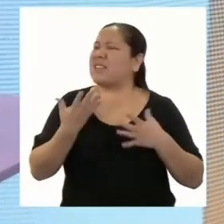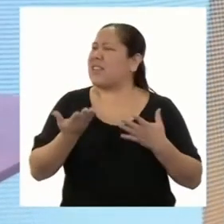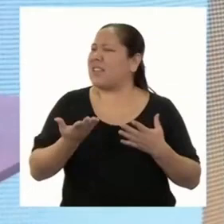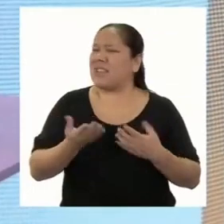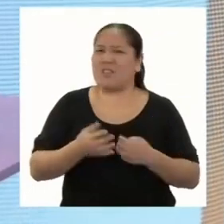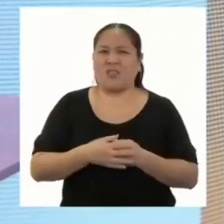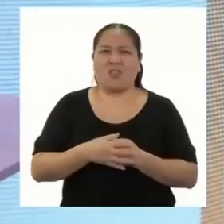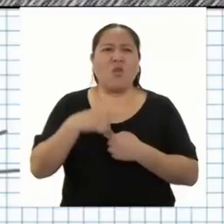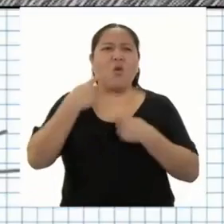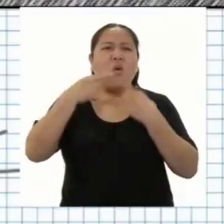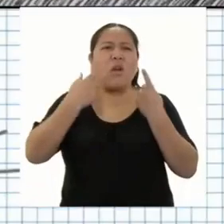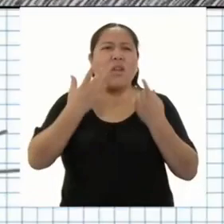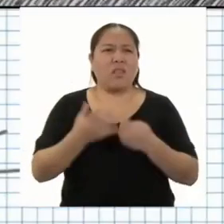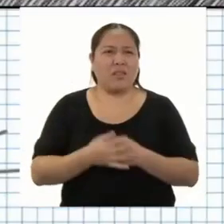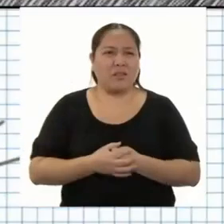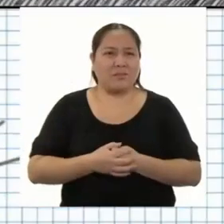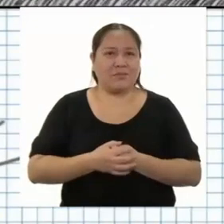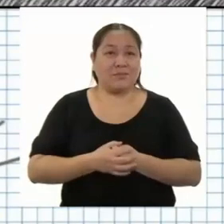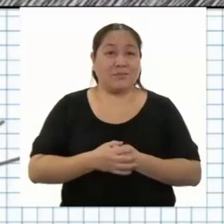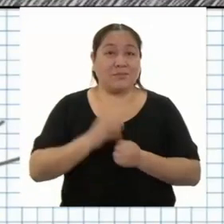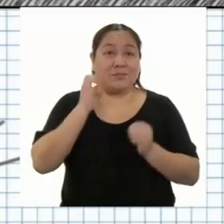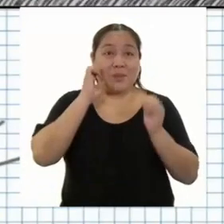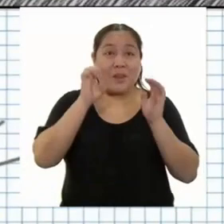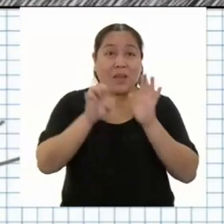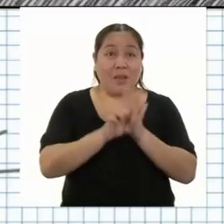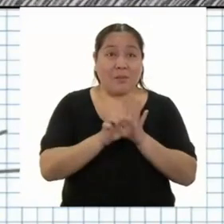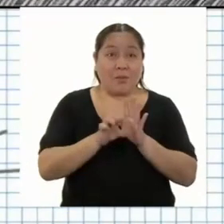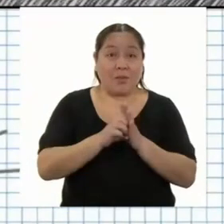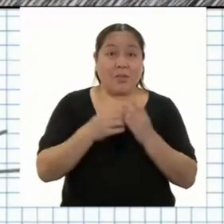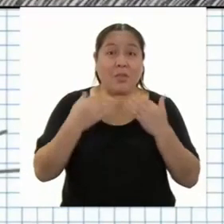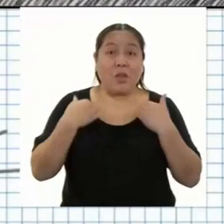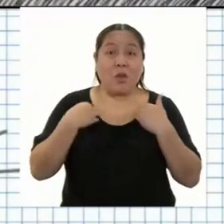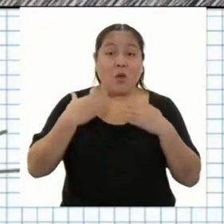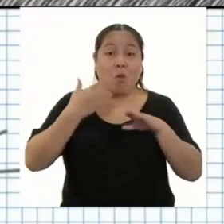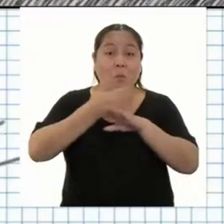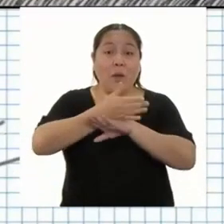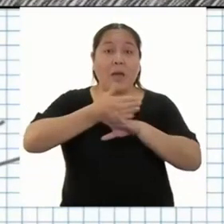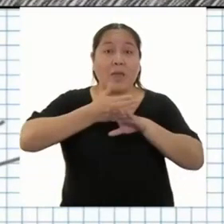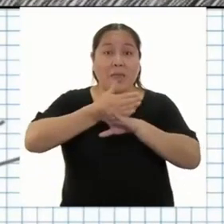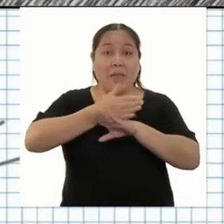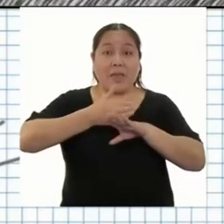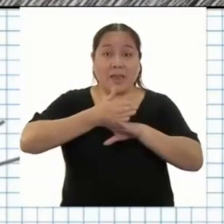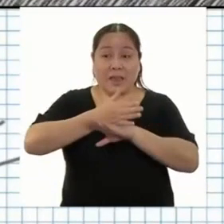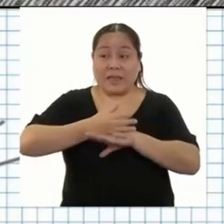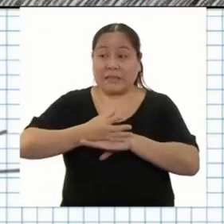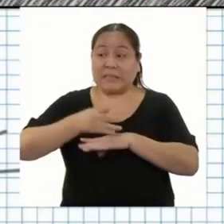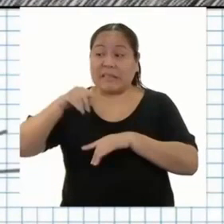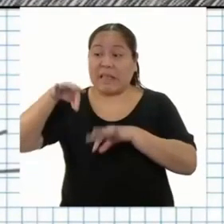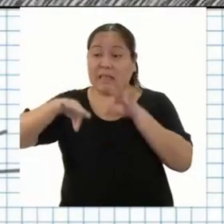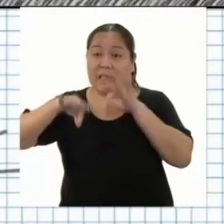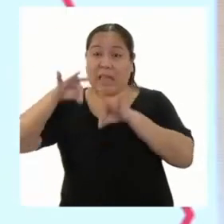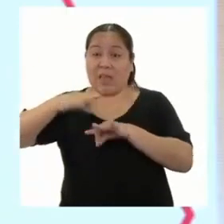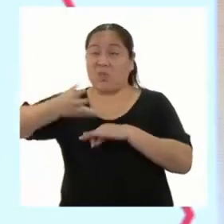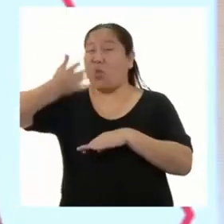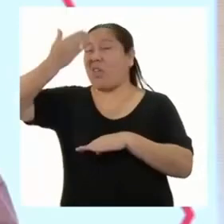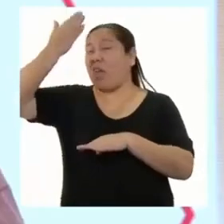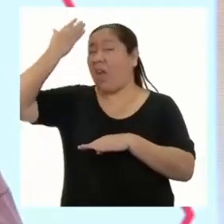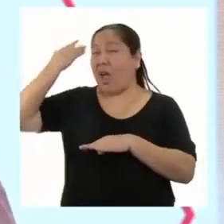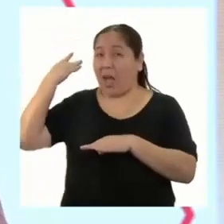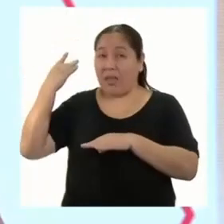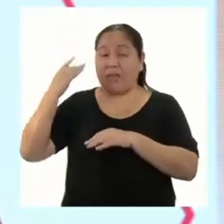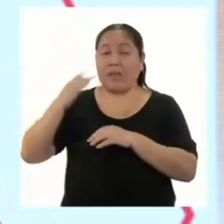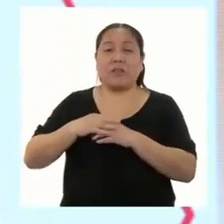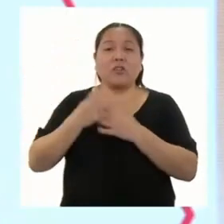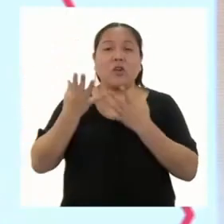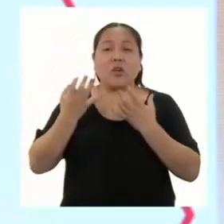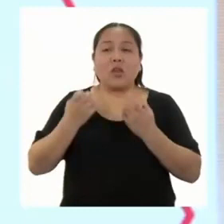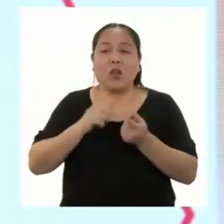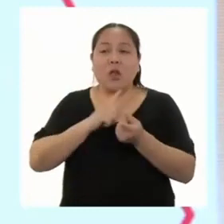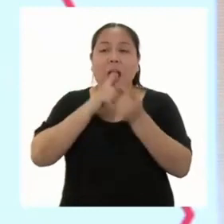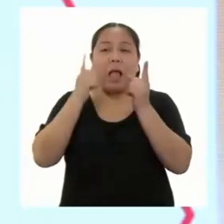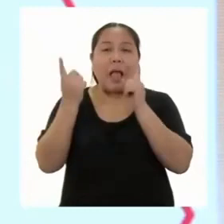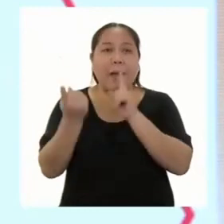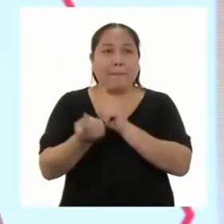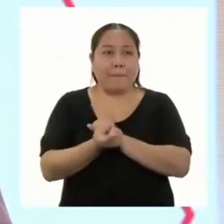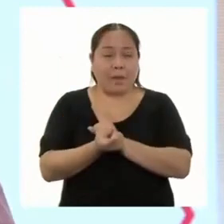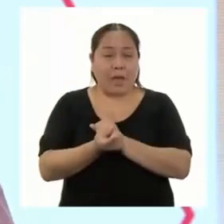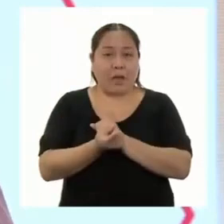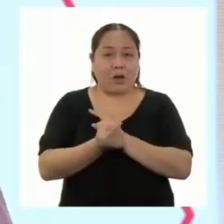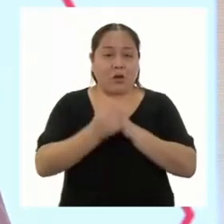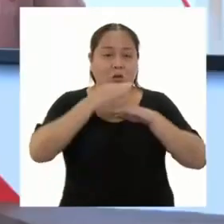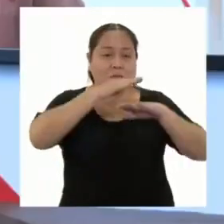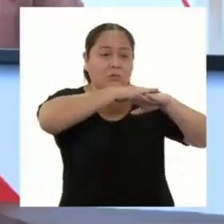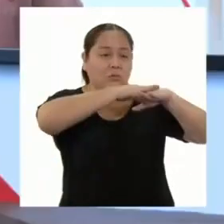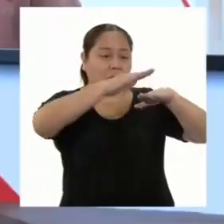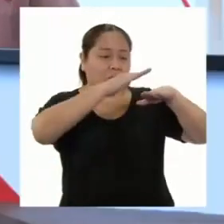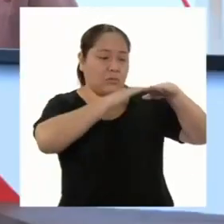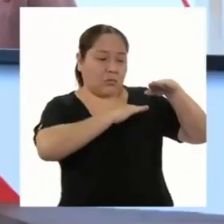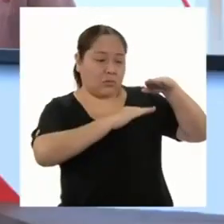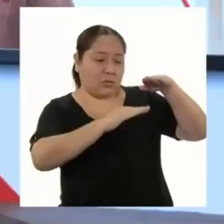ver, cuéntanos. Por ejemplo, tengo unas maderas de una obra de teatro que se hizo hace unos años y me gustaría transformarlas en estantes para